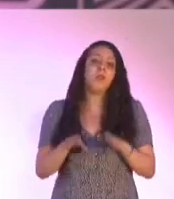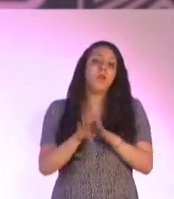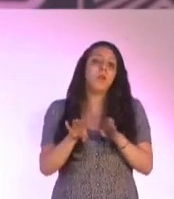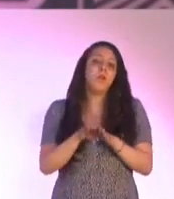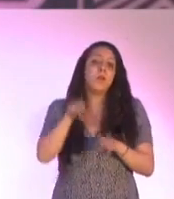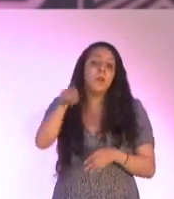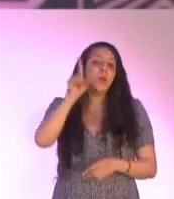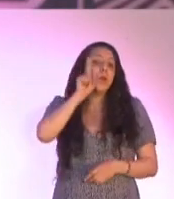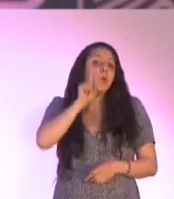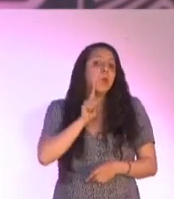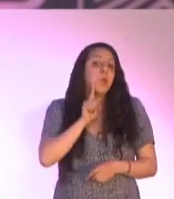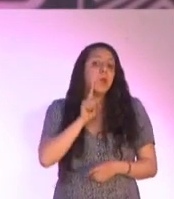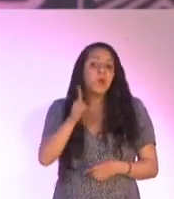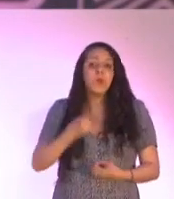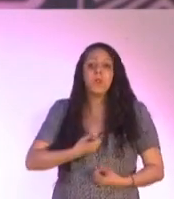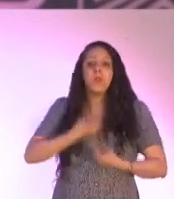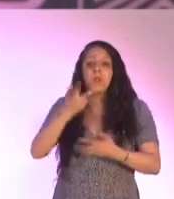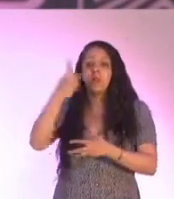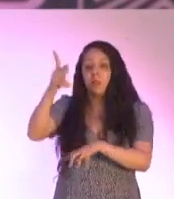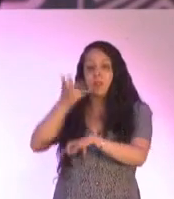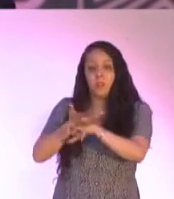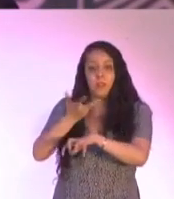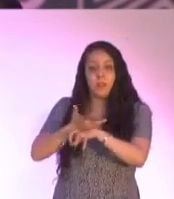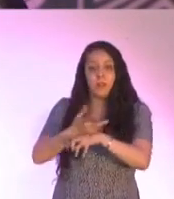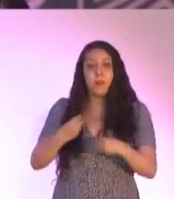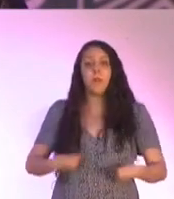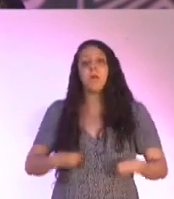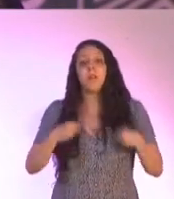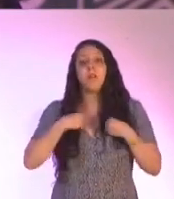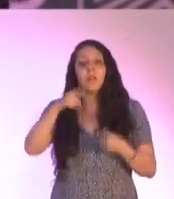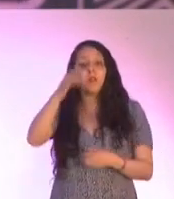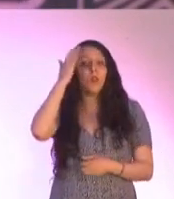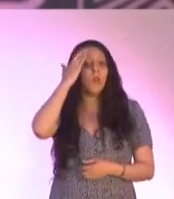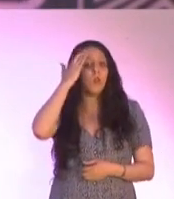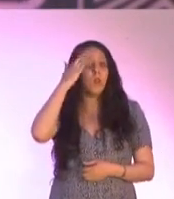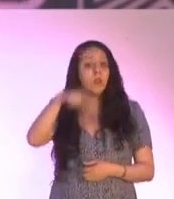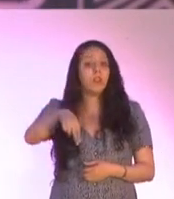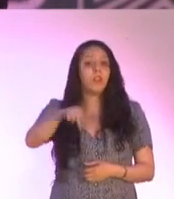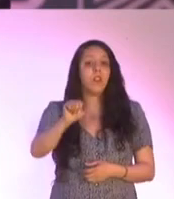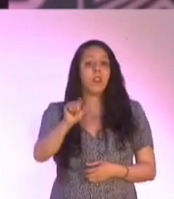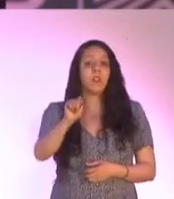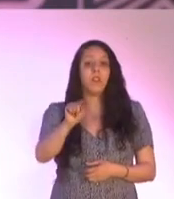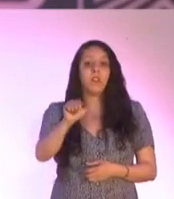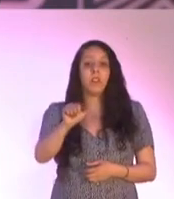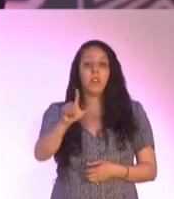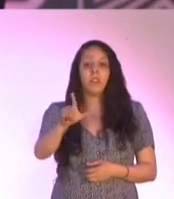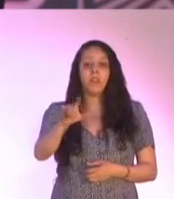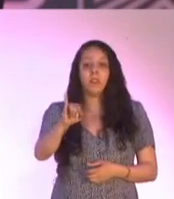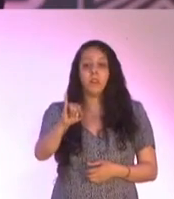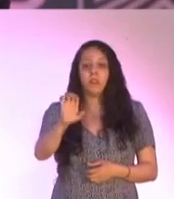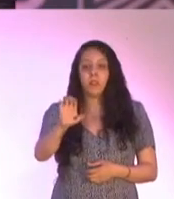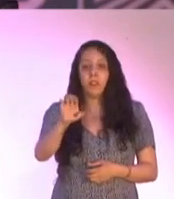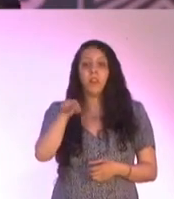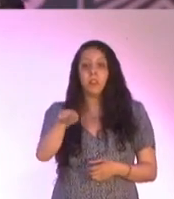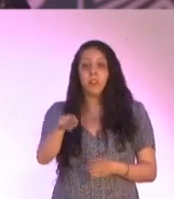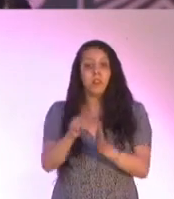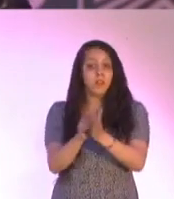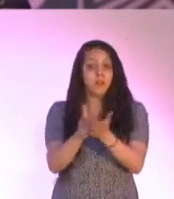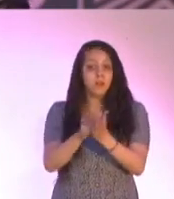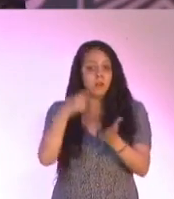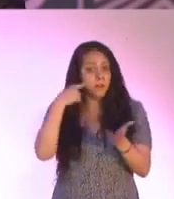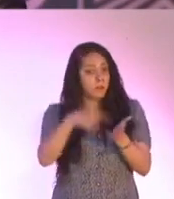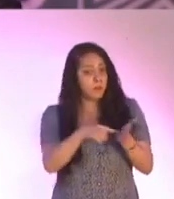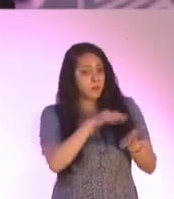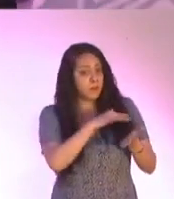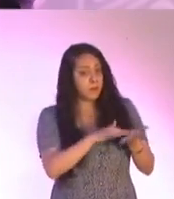norteamericana que yo empecé a leer que te pase unos poemas de natalie días y veces libros en natales días lo abres y lo primero te dice esto fue